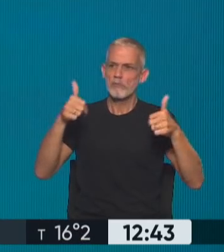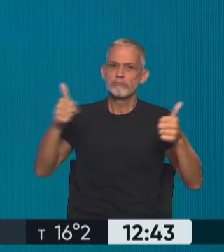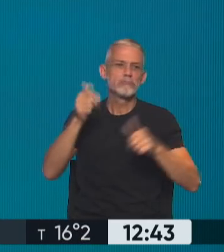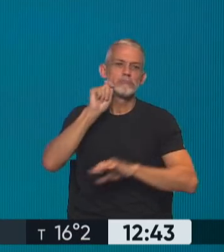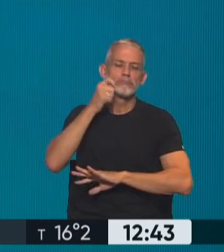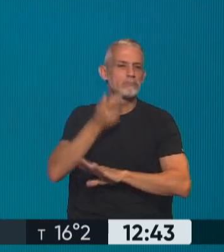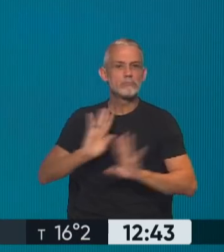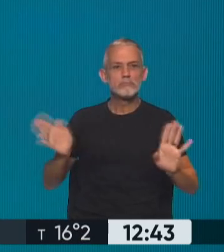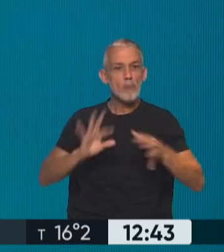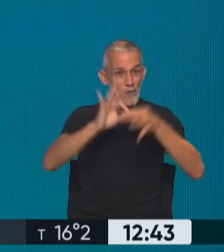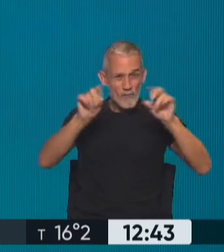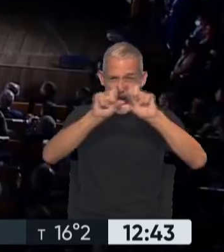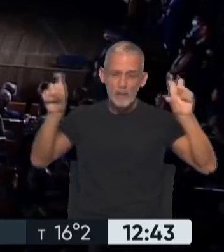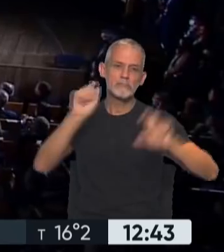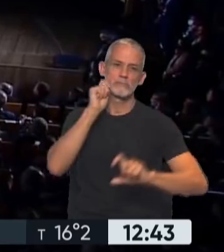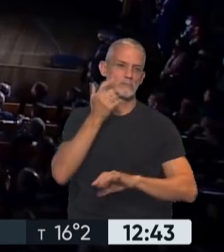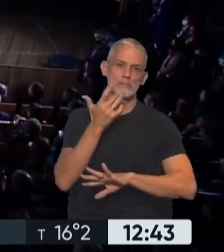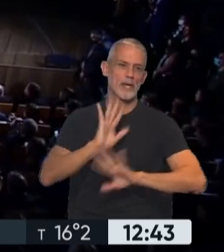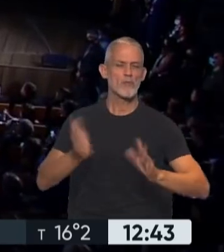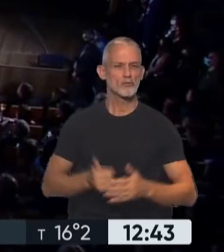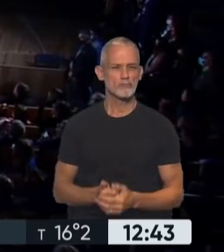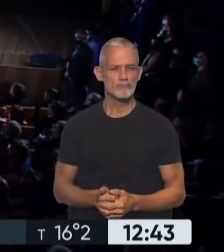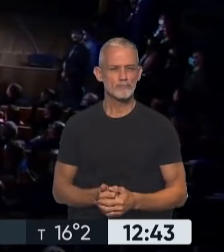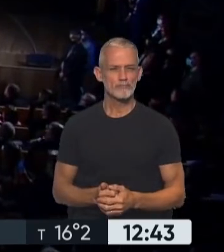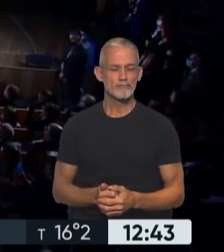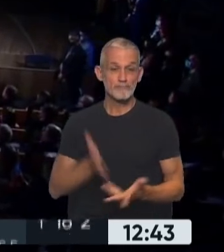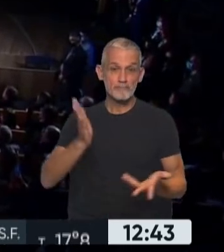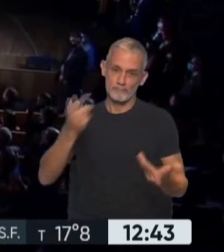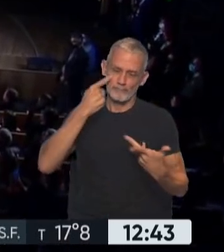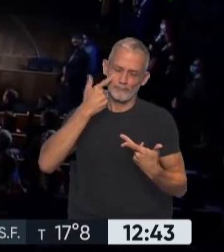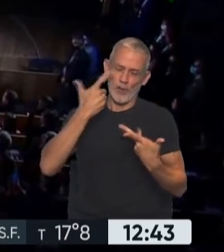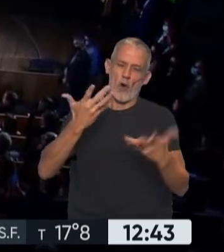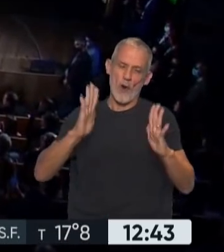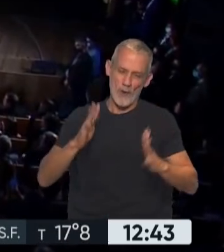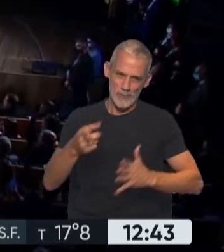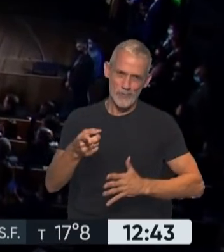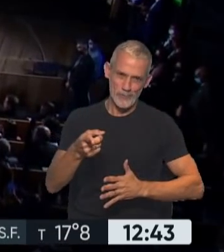lema. Excelente lema. Y obviamente